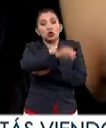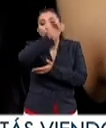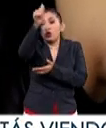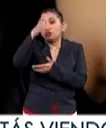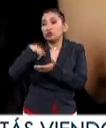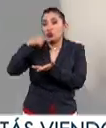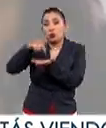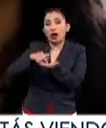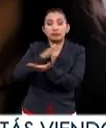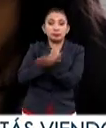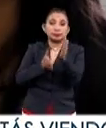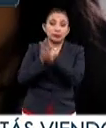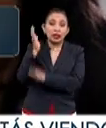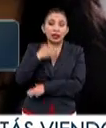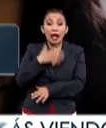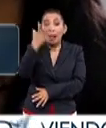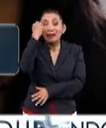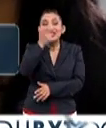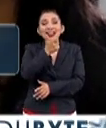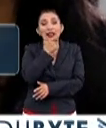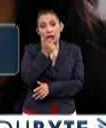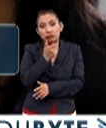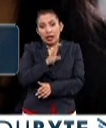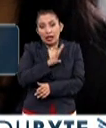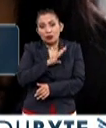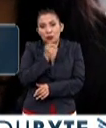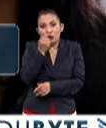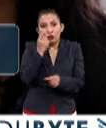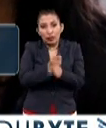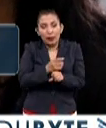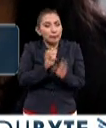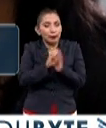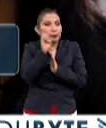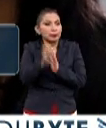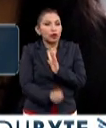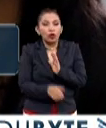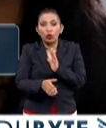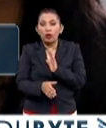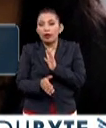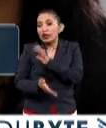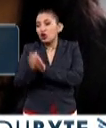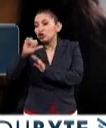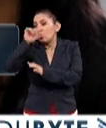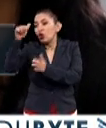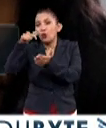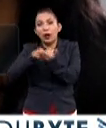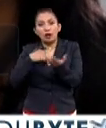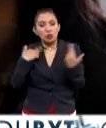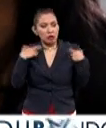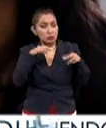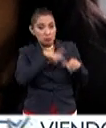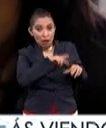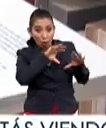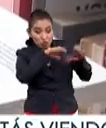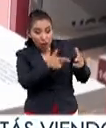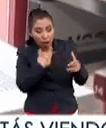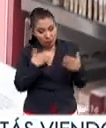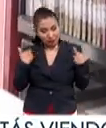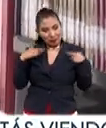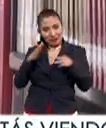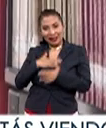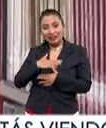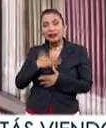otros territorios. Al aprender inglés tenemos la oportunidad de, por ejemplo, ir a otros lugares a representar nuestras comunidades.